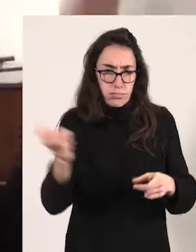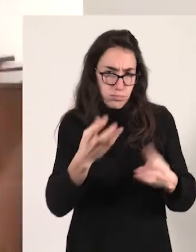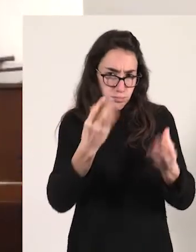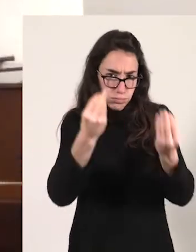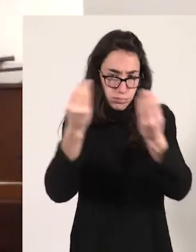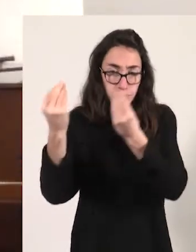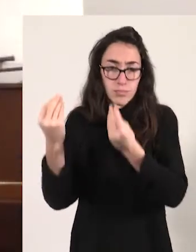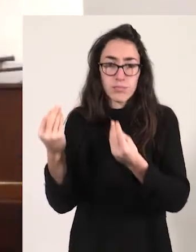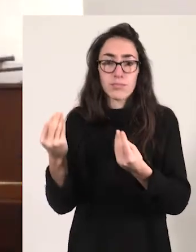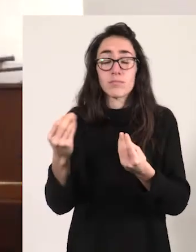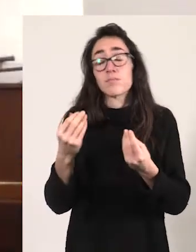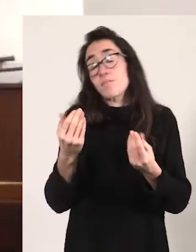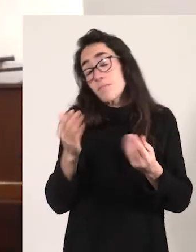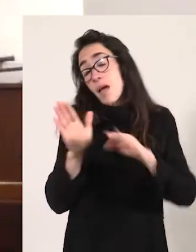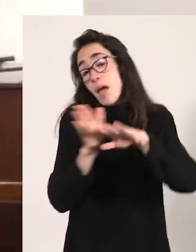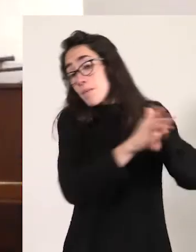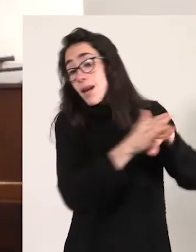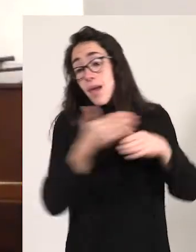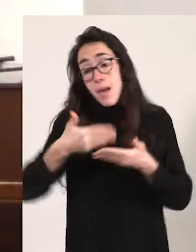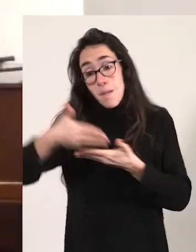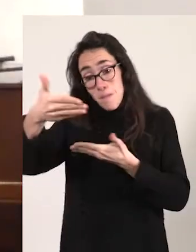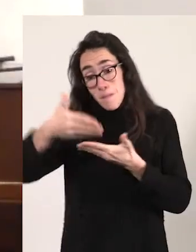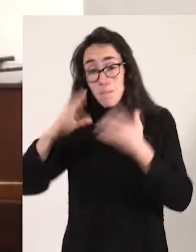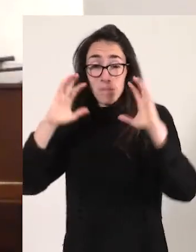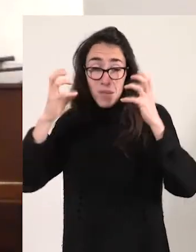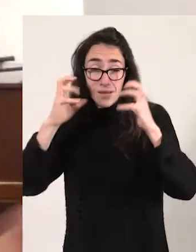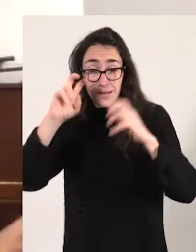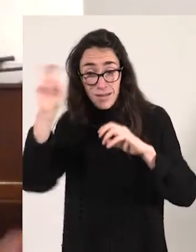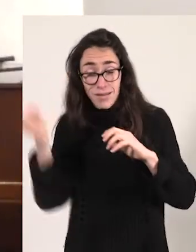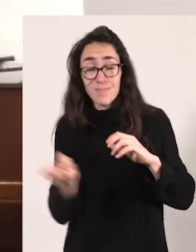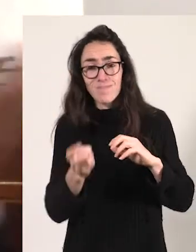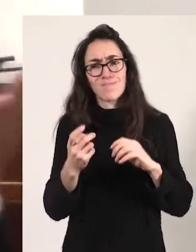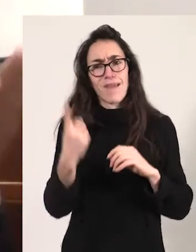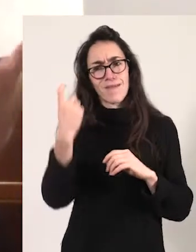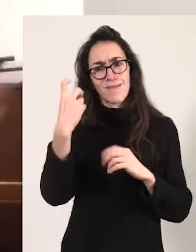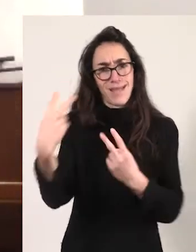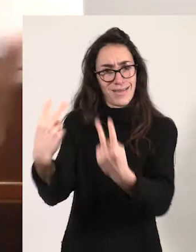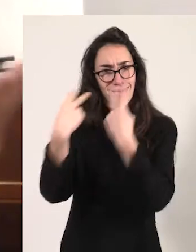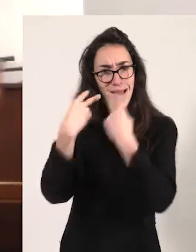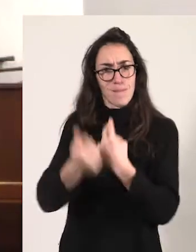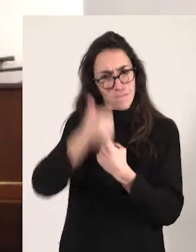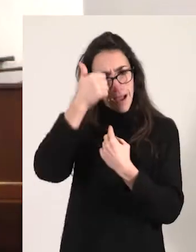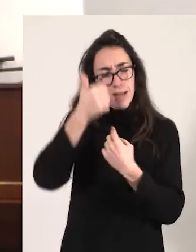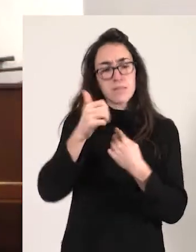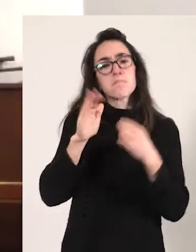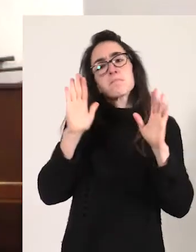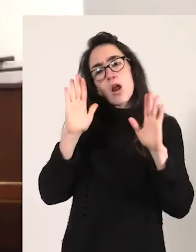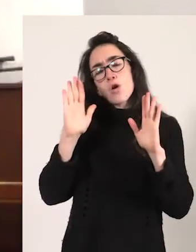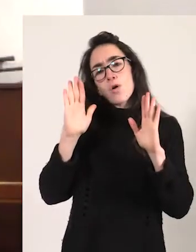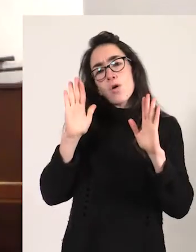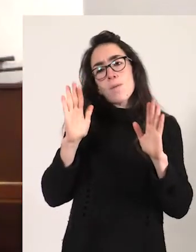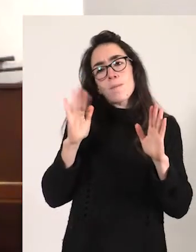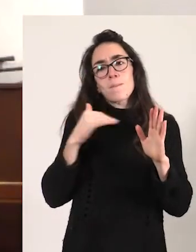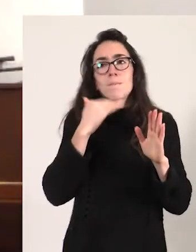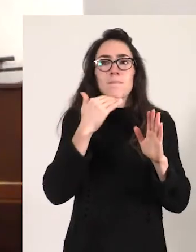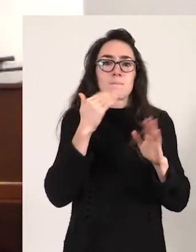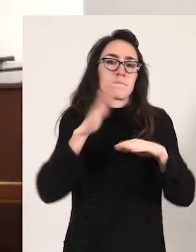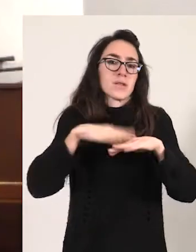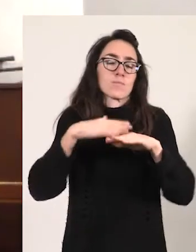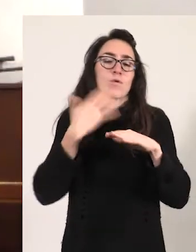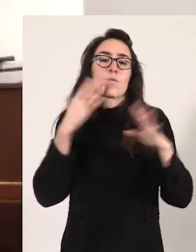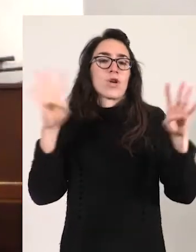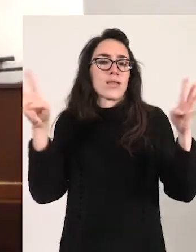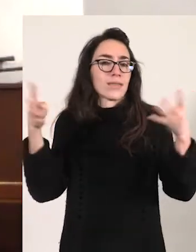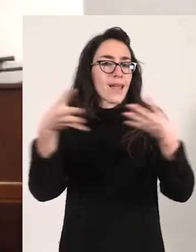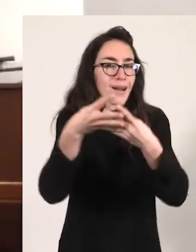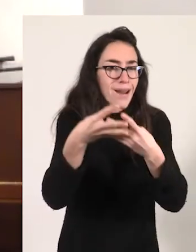incluyendo aporofobia, bla, bla, bla, bla, bla. Y yo creo que desde ahí, pues ya es otra cosa. Y en los medios, pues bueno, pues todavía me tienen que hacer un poquito más de caso, pero sí que es cierto que hay,